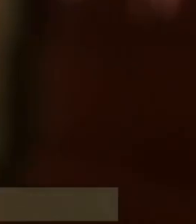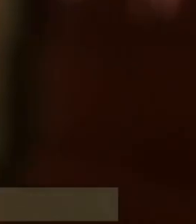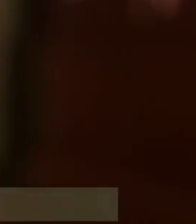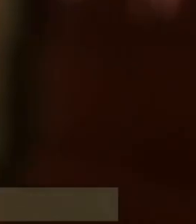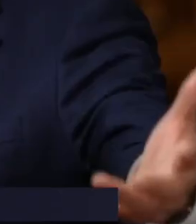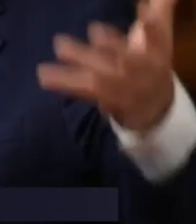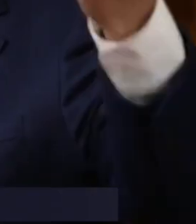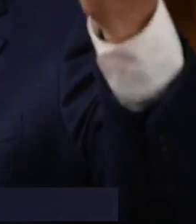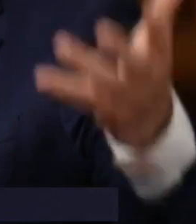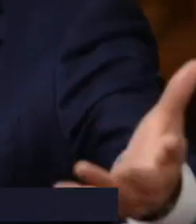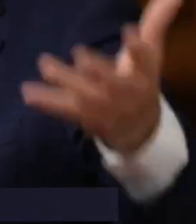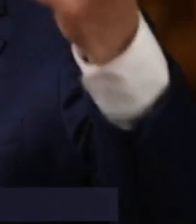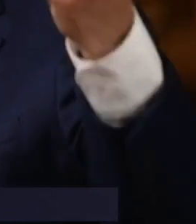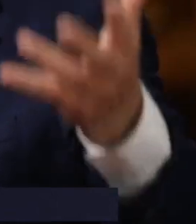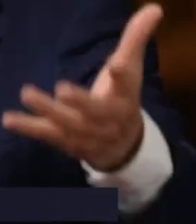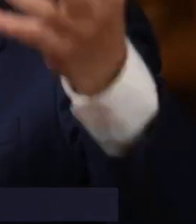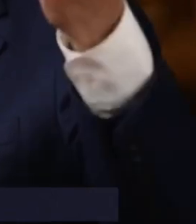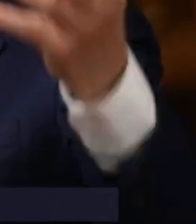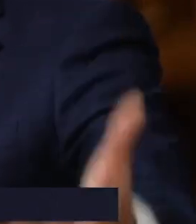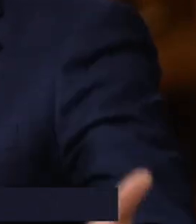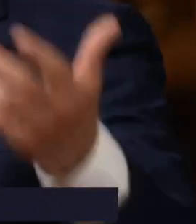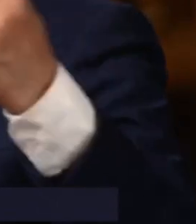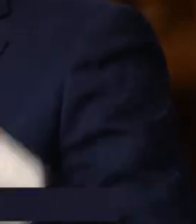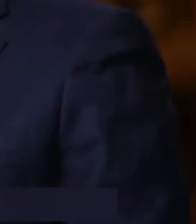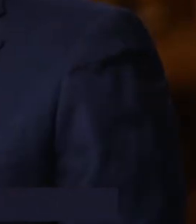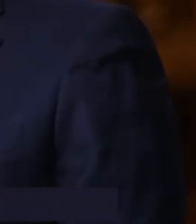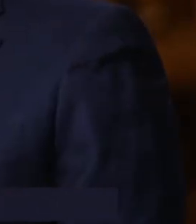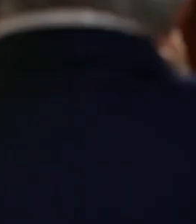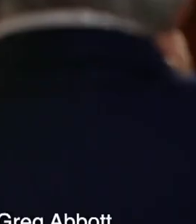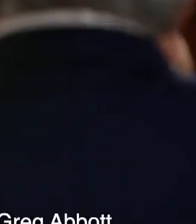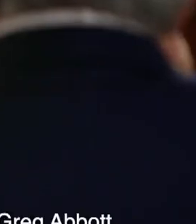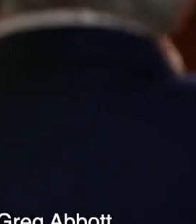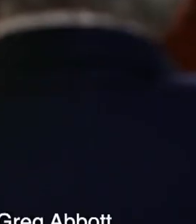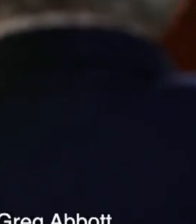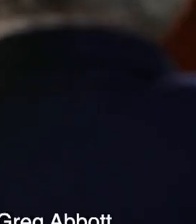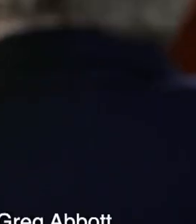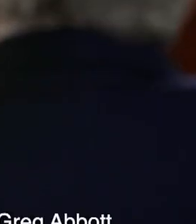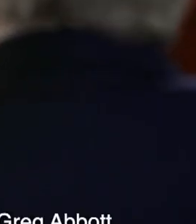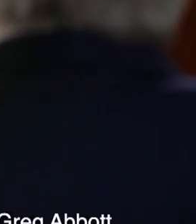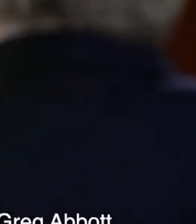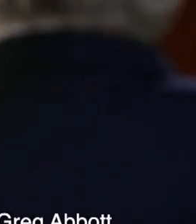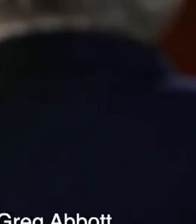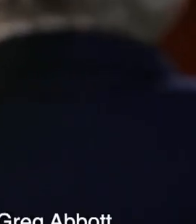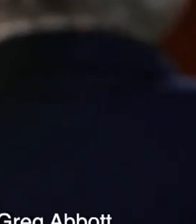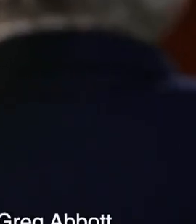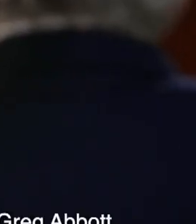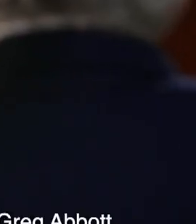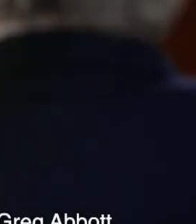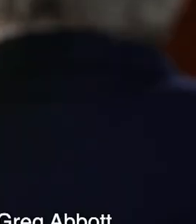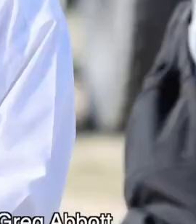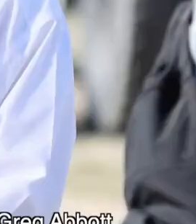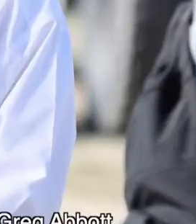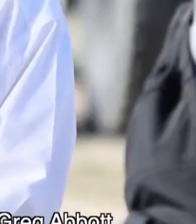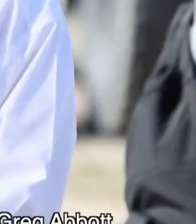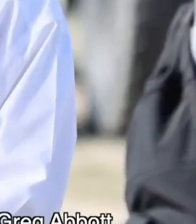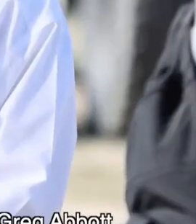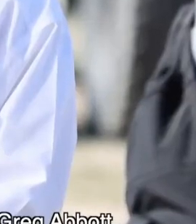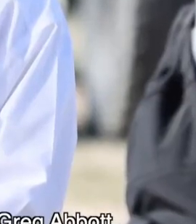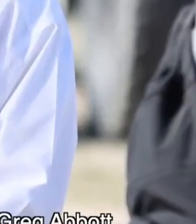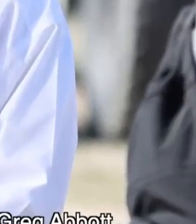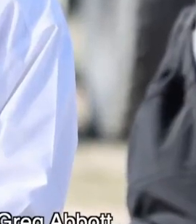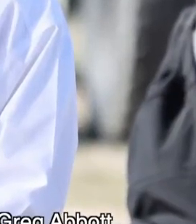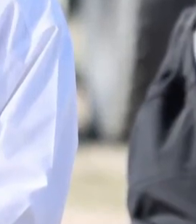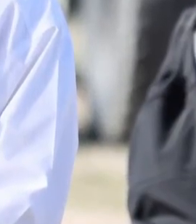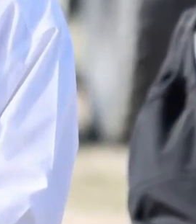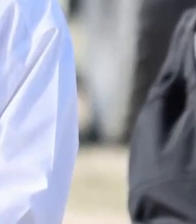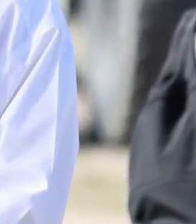migratorio lo origina México. López Obrador also had thoughts about Texas governor Greg